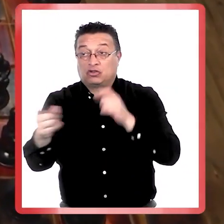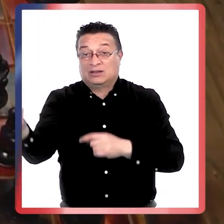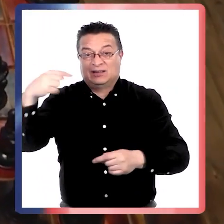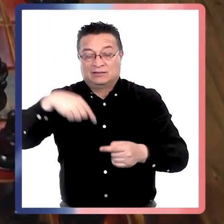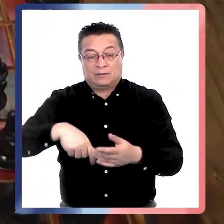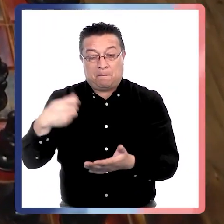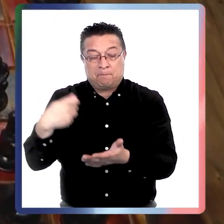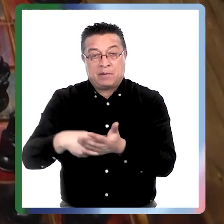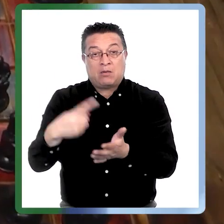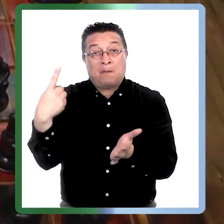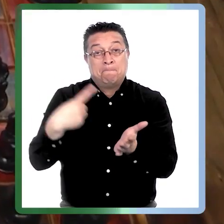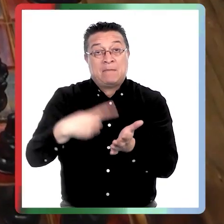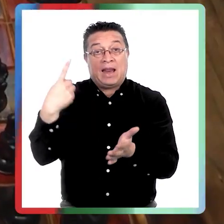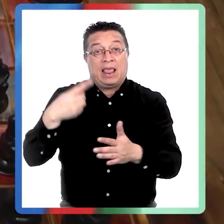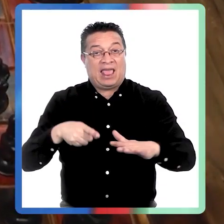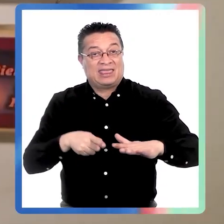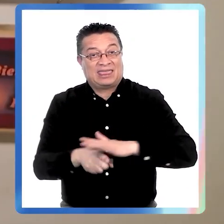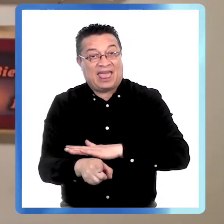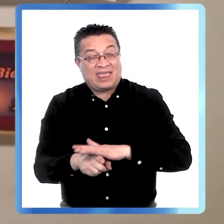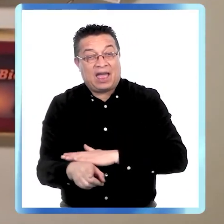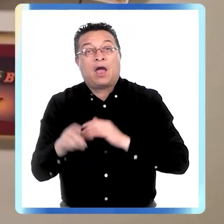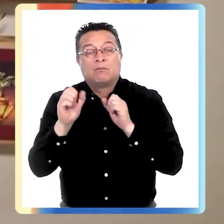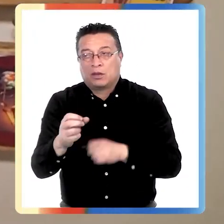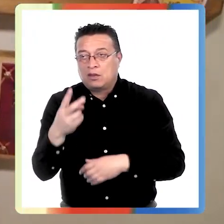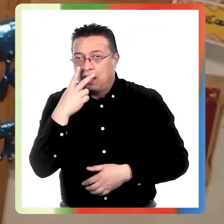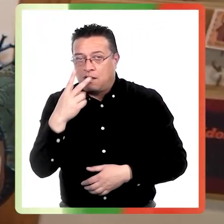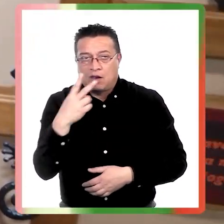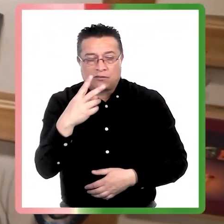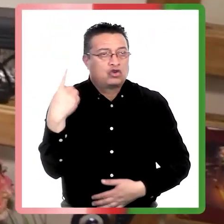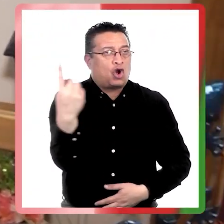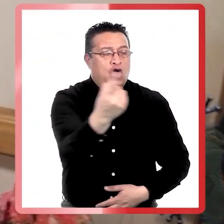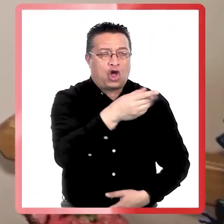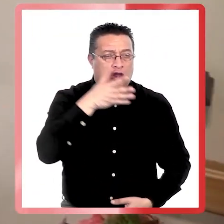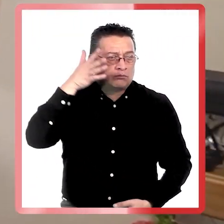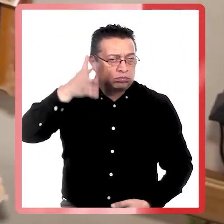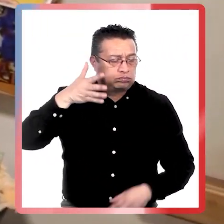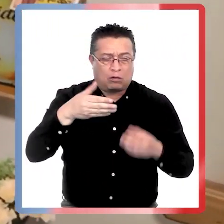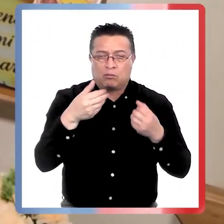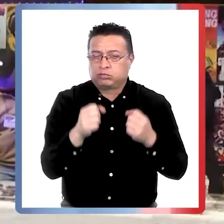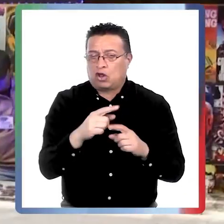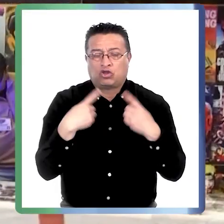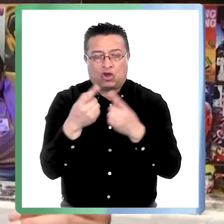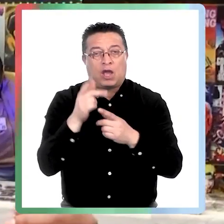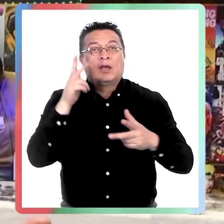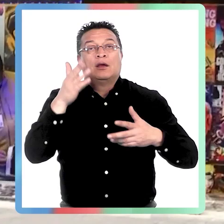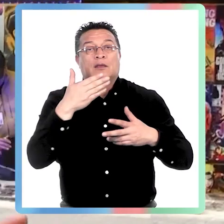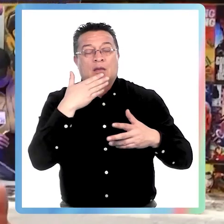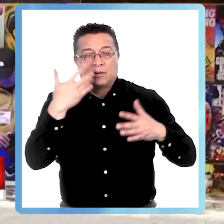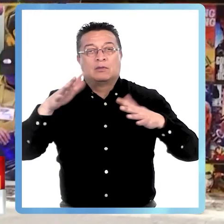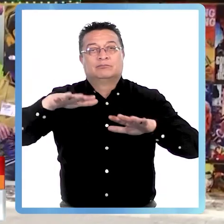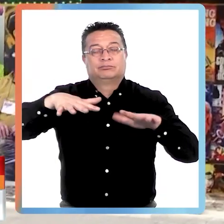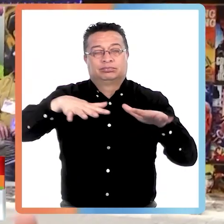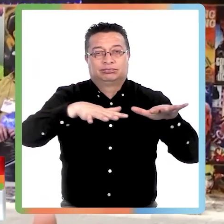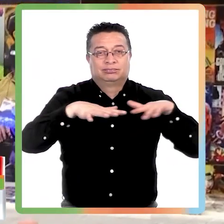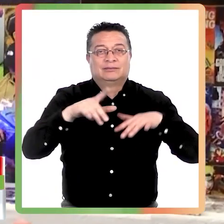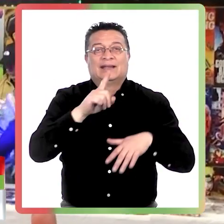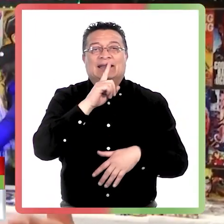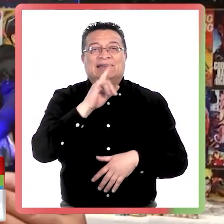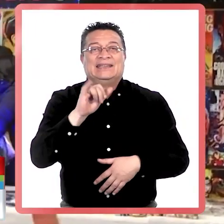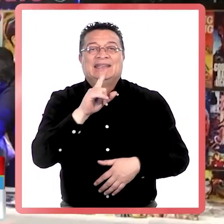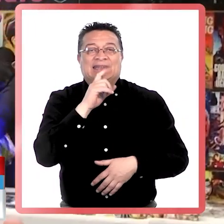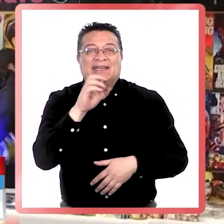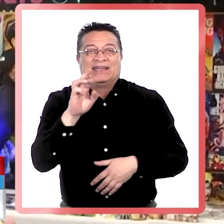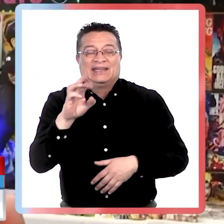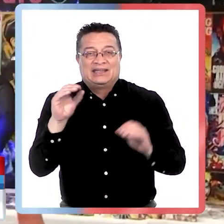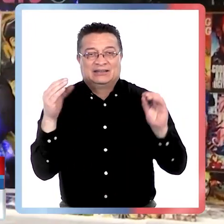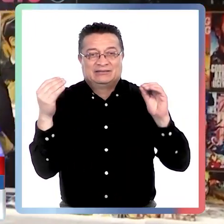cuando vengan y paguen sus 1.000 pesos la entrada, van a tener acceso a ver a todos los expositores, pero también a ver un espectáculo de títeres que parte de